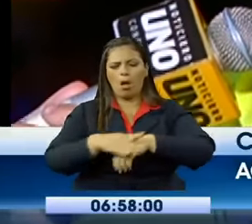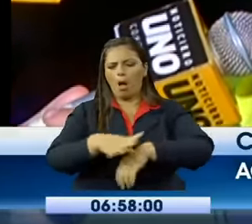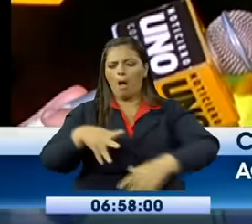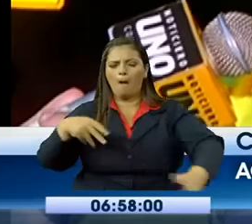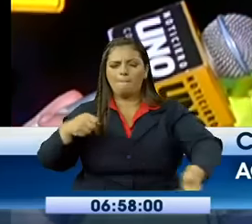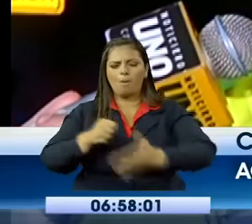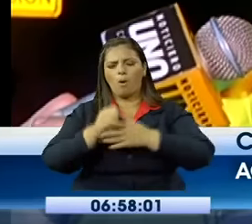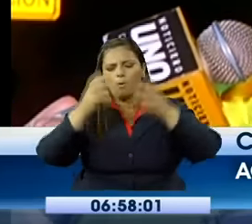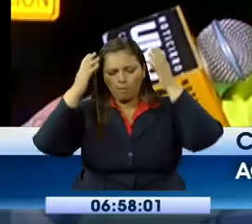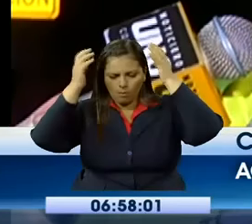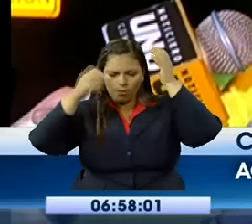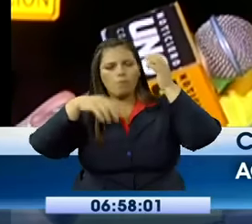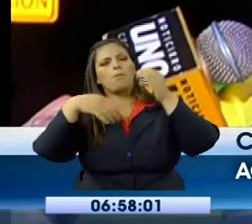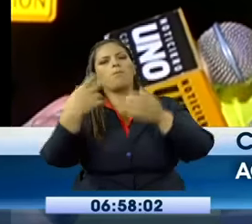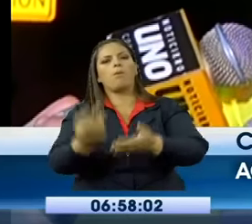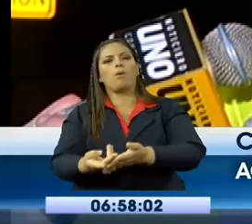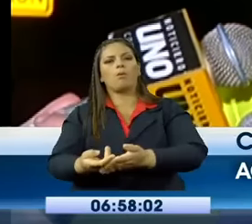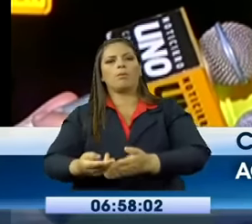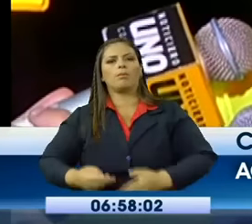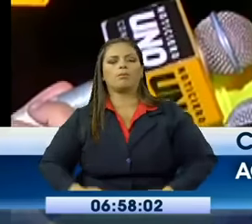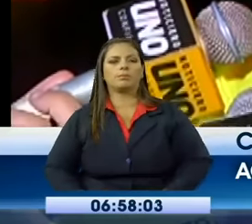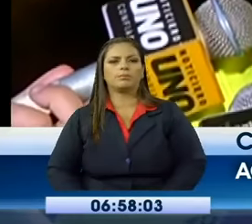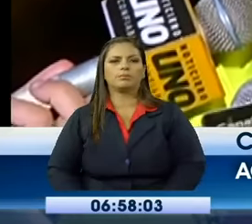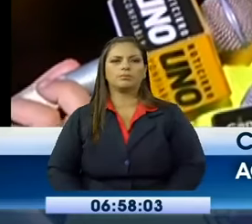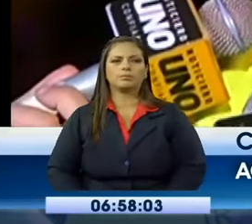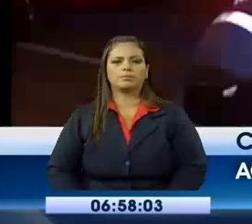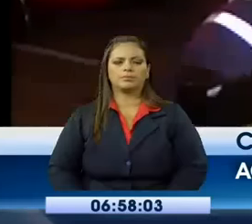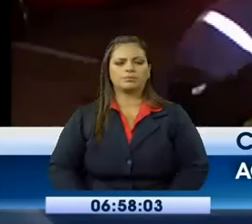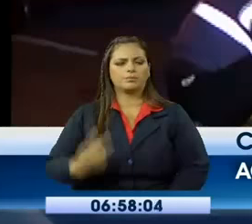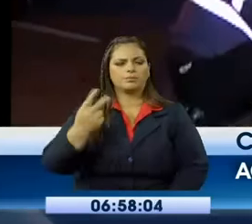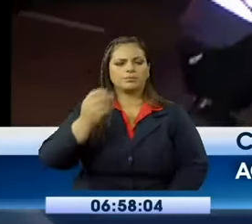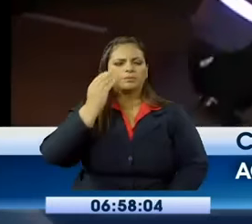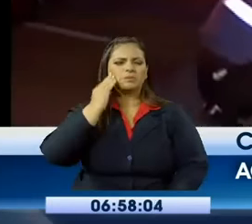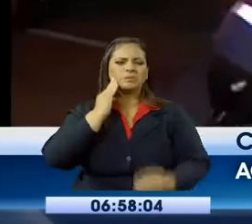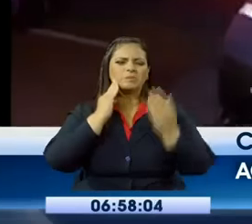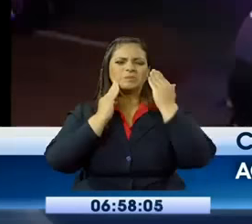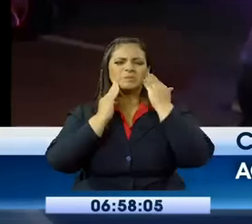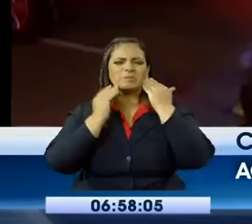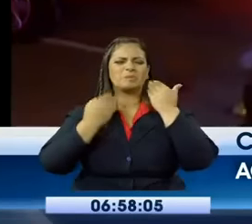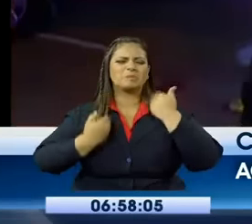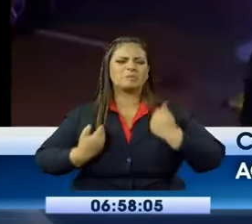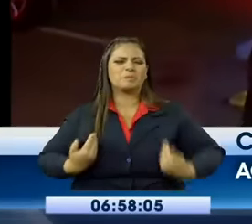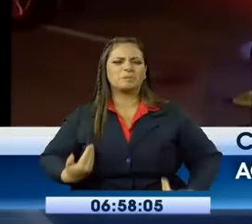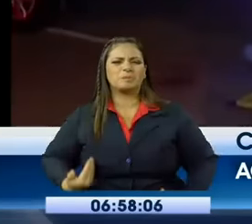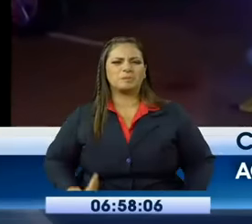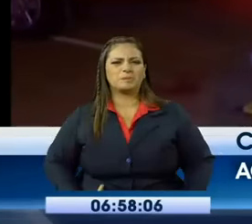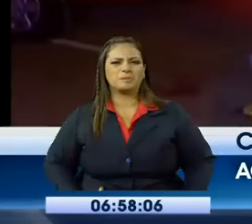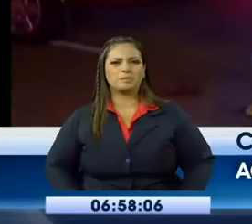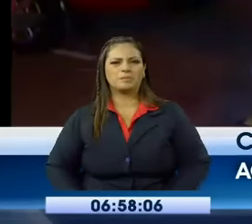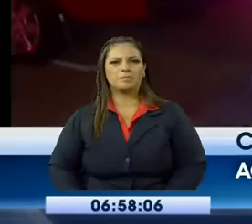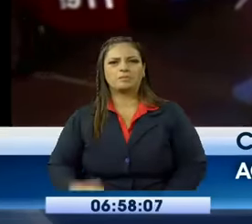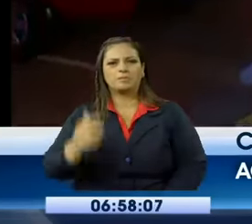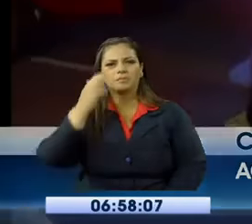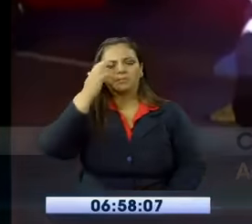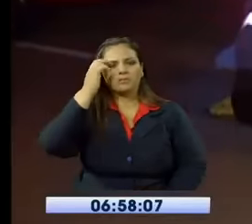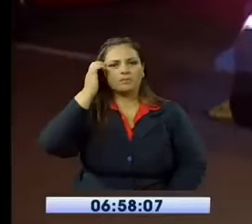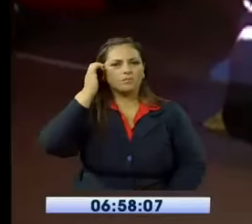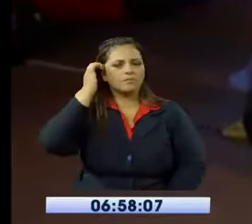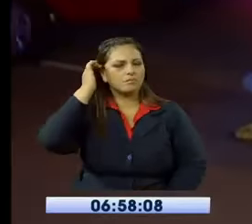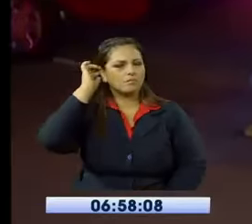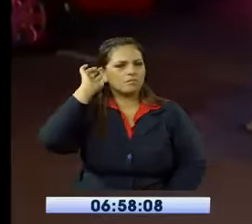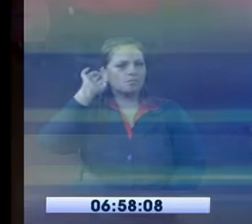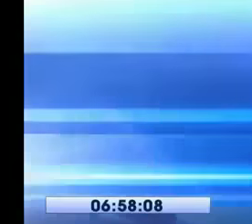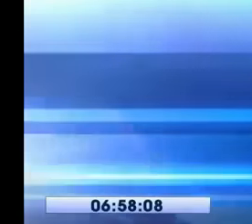herido? Ahora se encontraba con puras raspaduras. Informó Jorge Salazar.